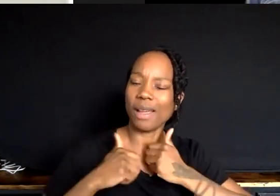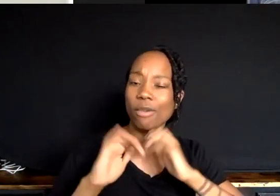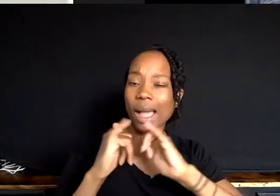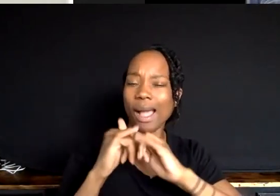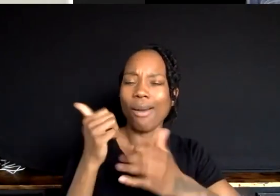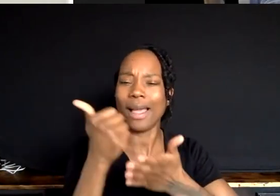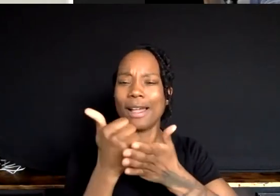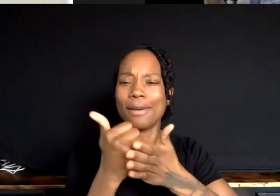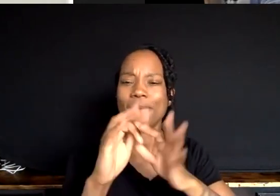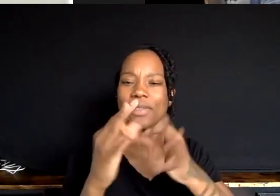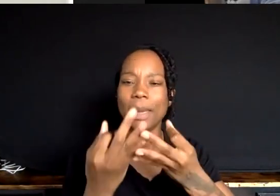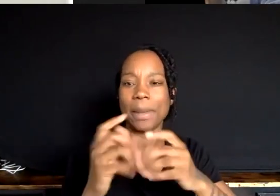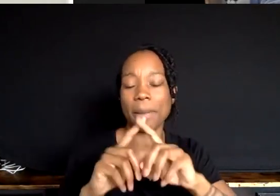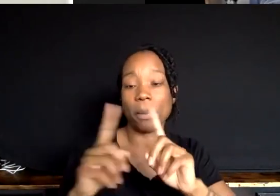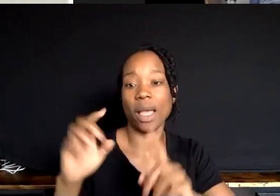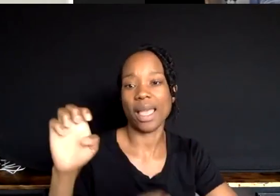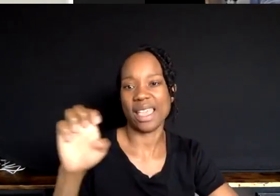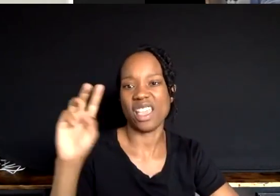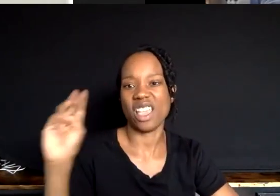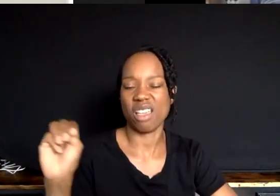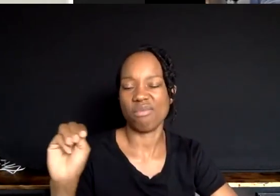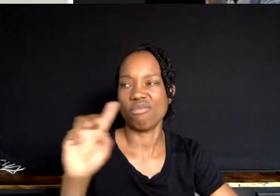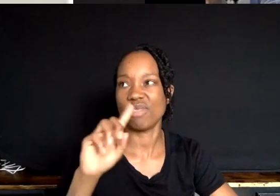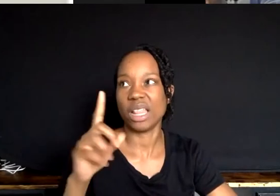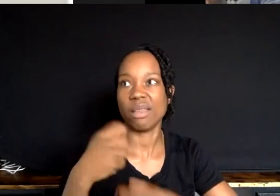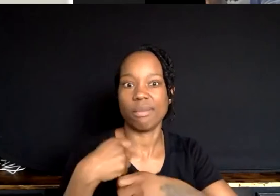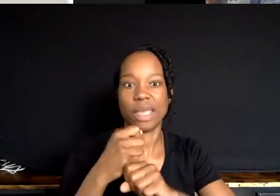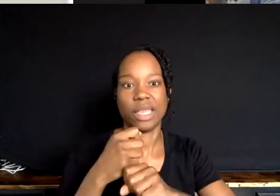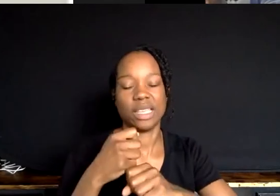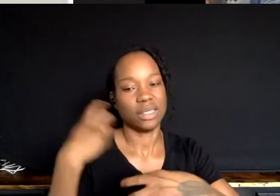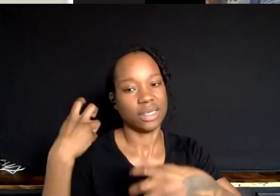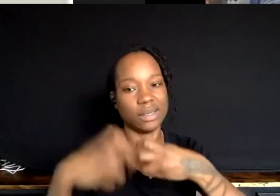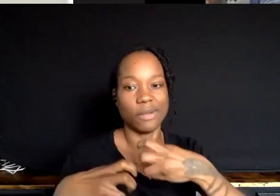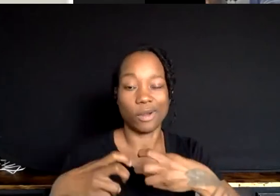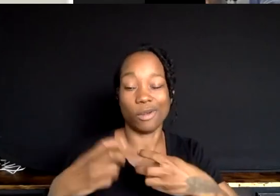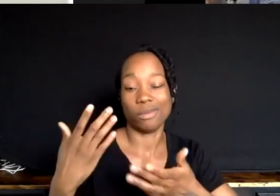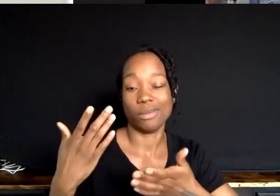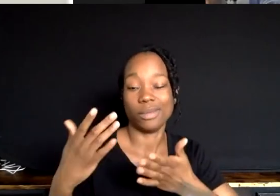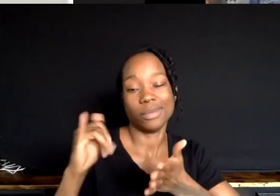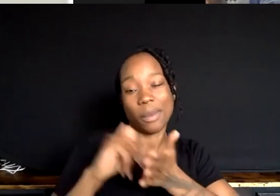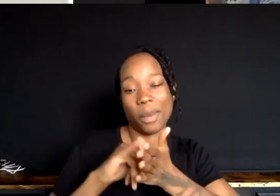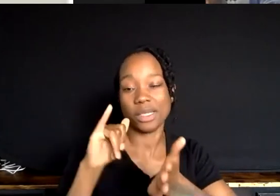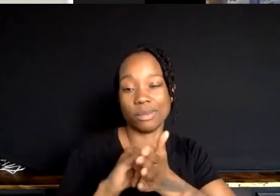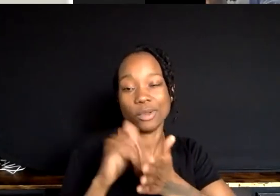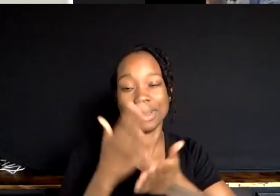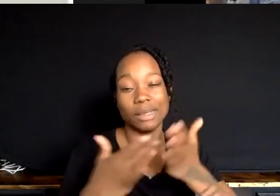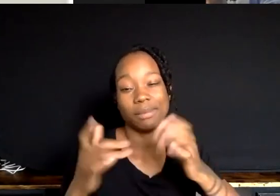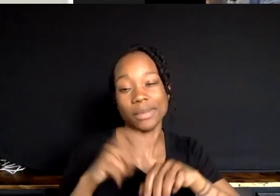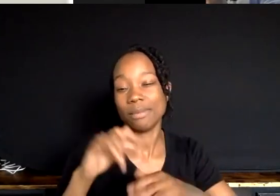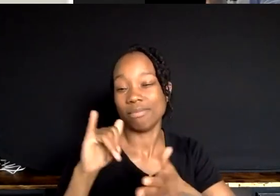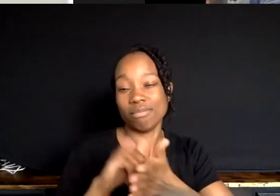tu familia, pero la vigilancia electrónica lo hace bien difícil, casi imposible.